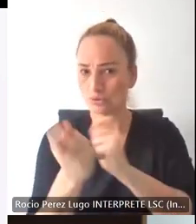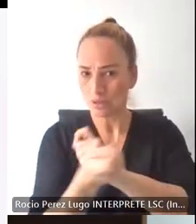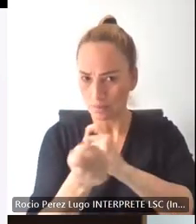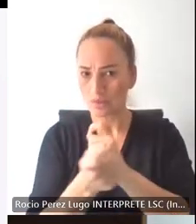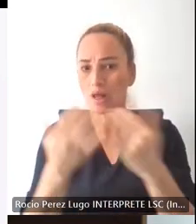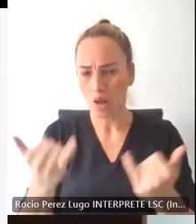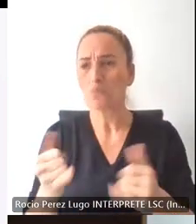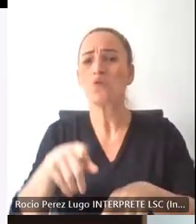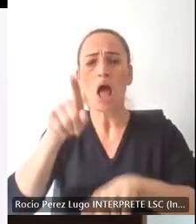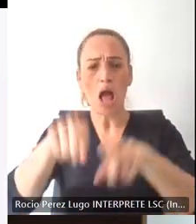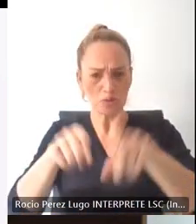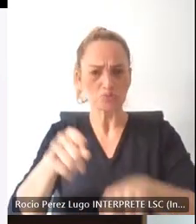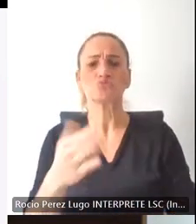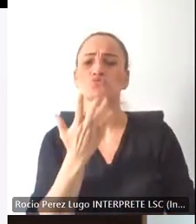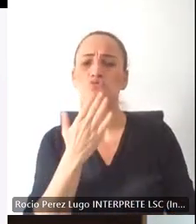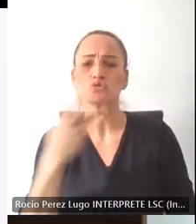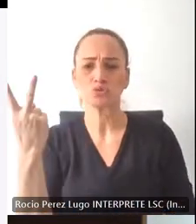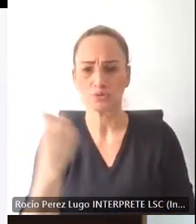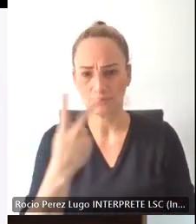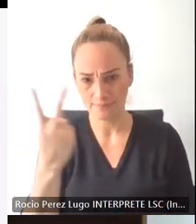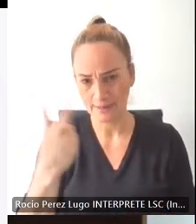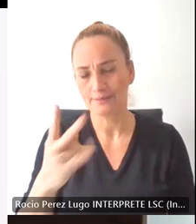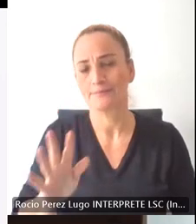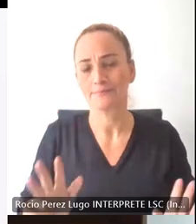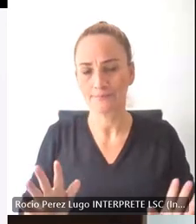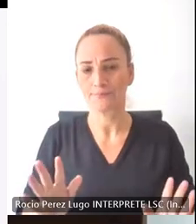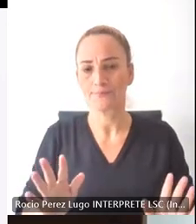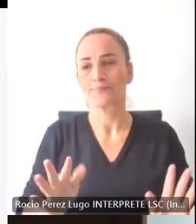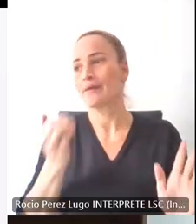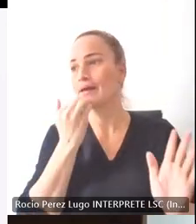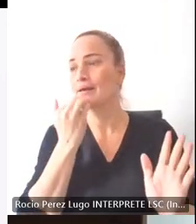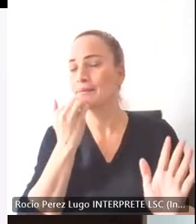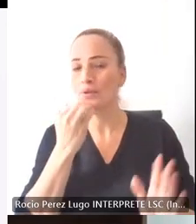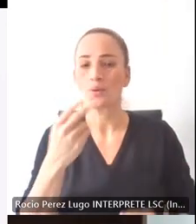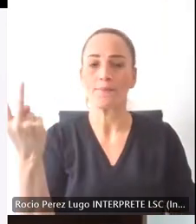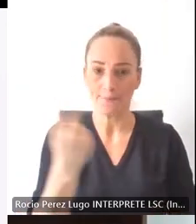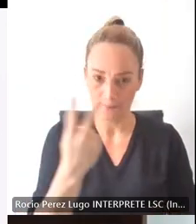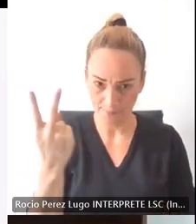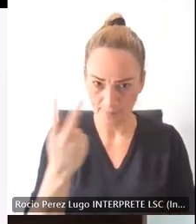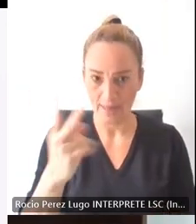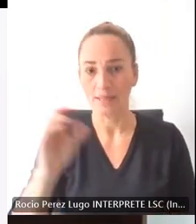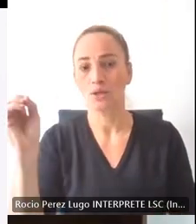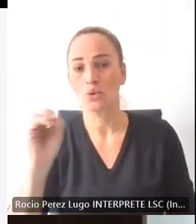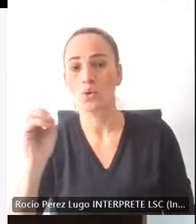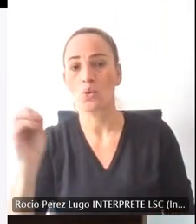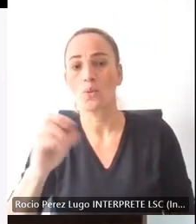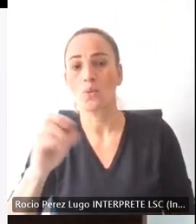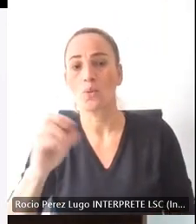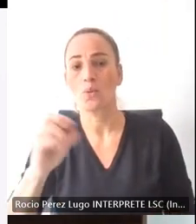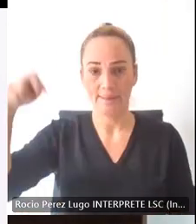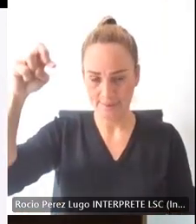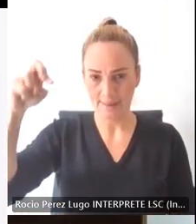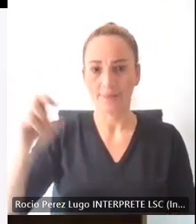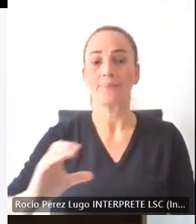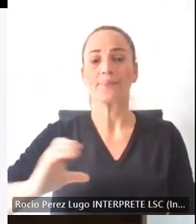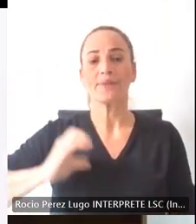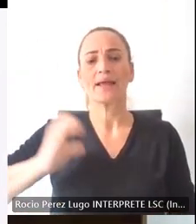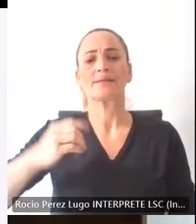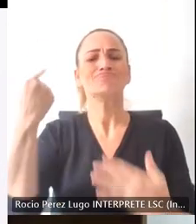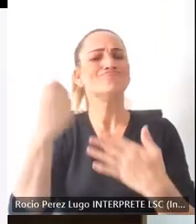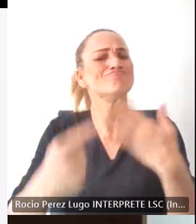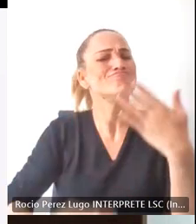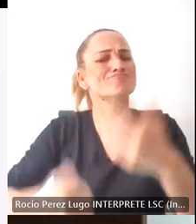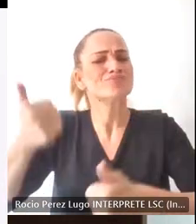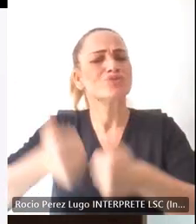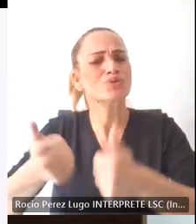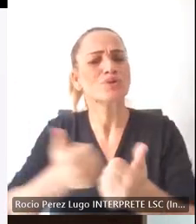los encontramos de color verde. En ese orden de ideas pueden ser de color verde o de color plateado. Características, por